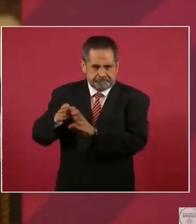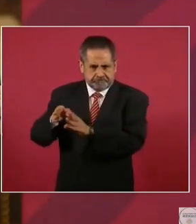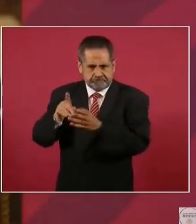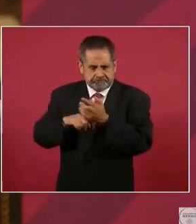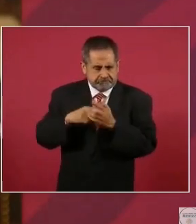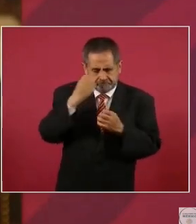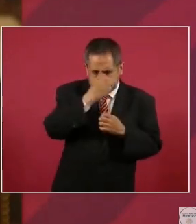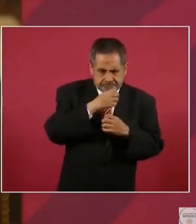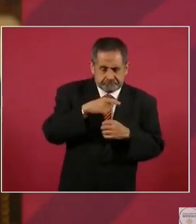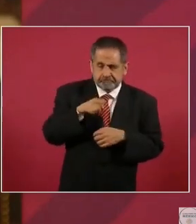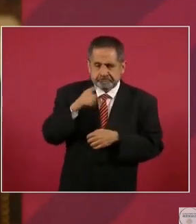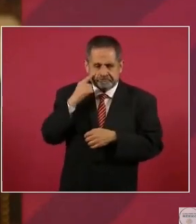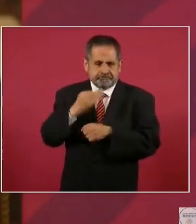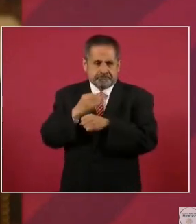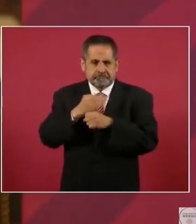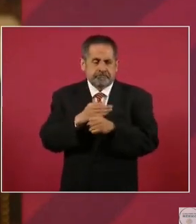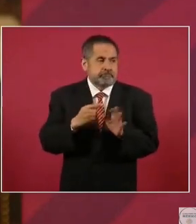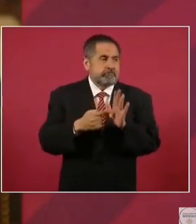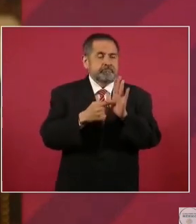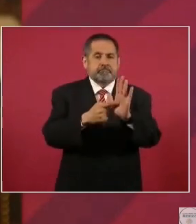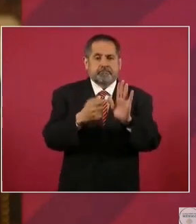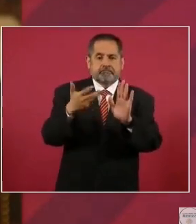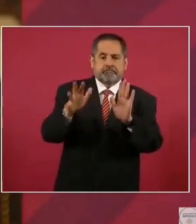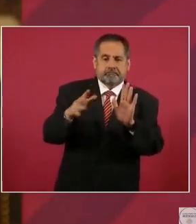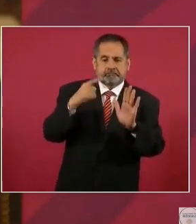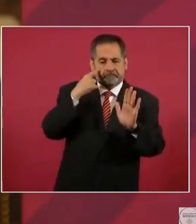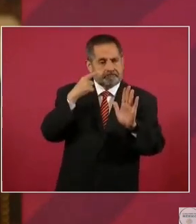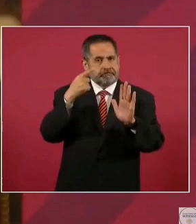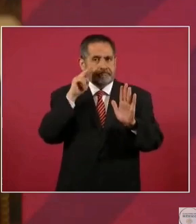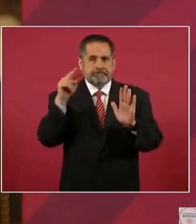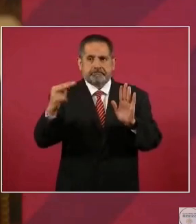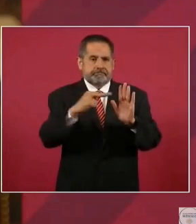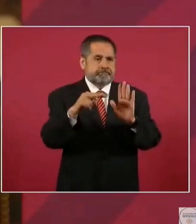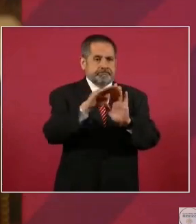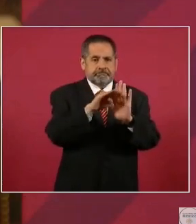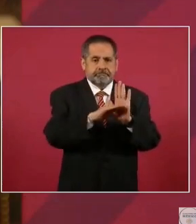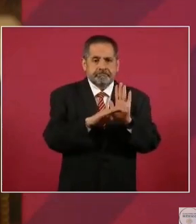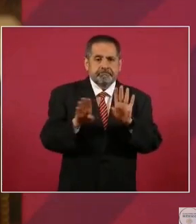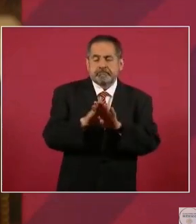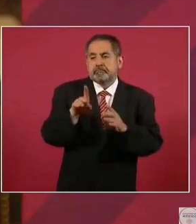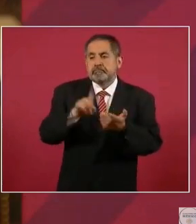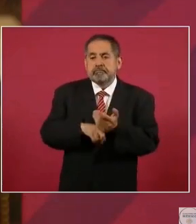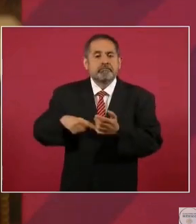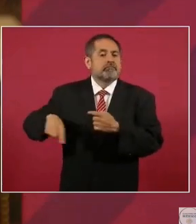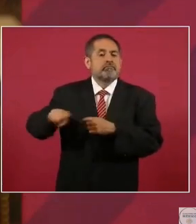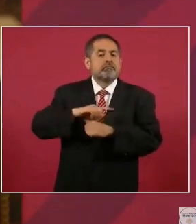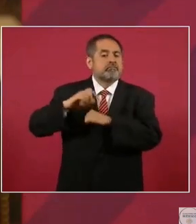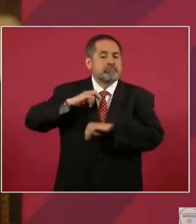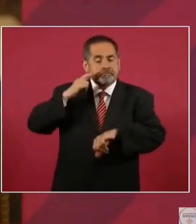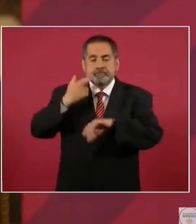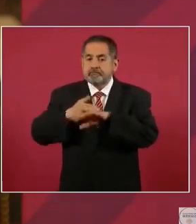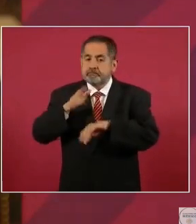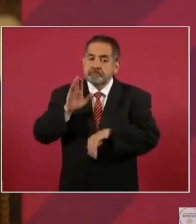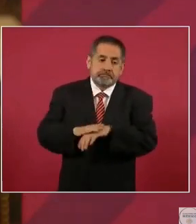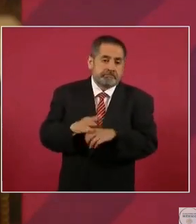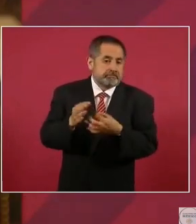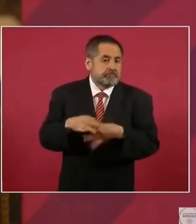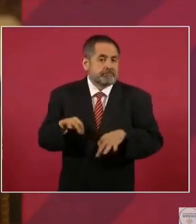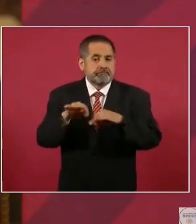pero tomamos estos 10 para ver el comportamiento de los ámbitos en los que impactan la seguridad